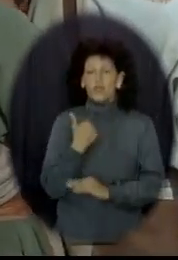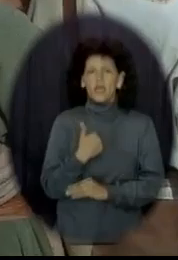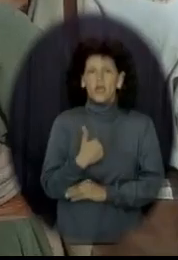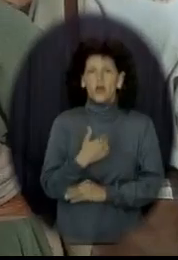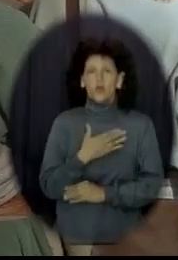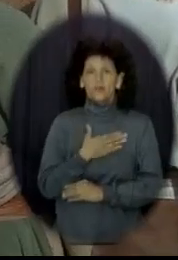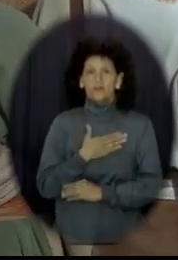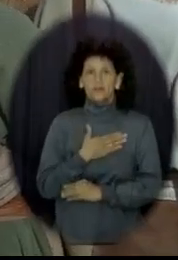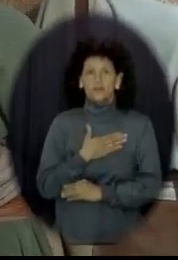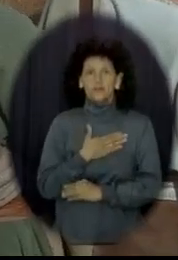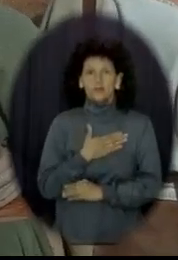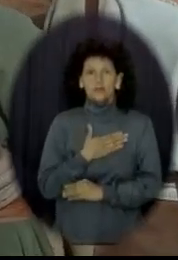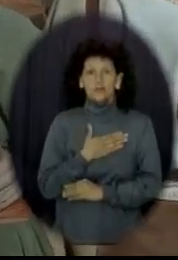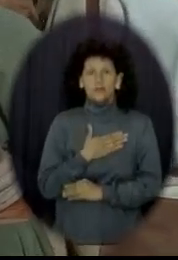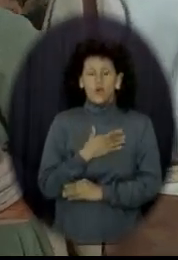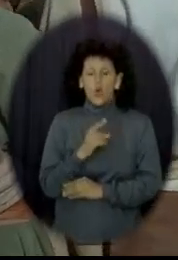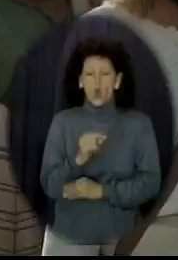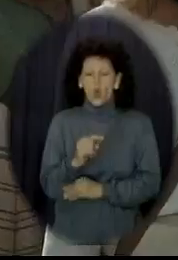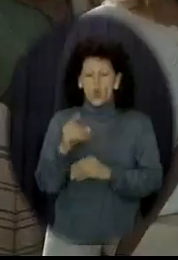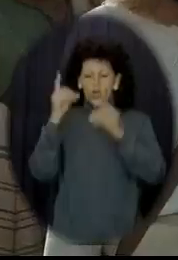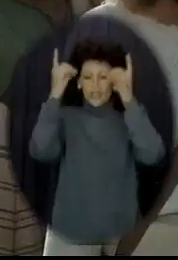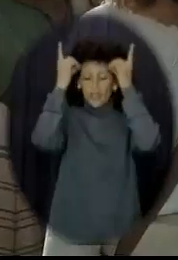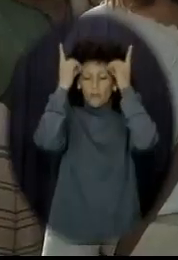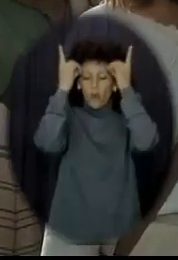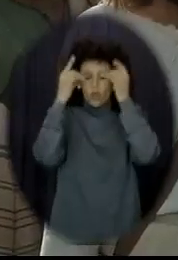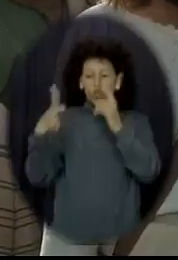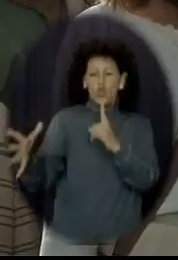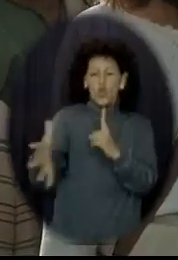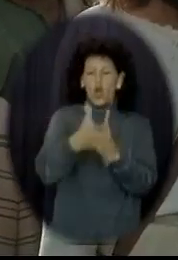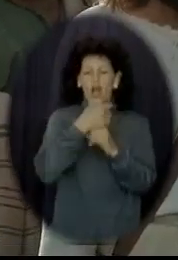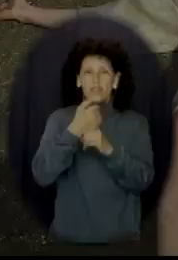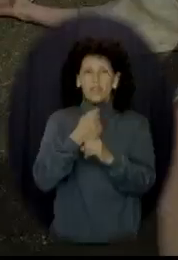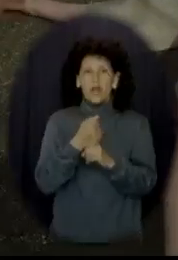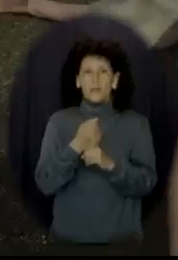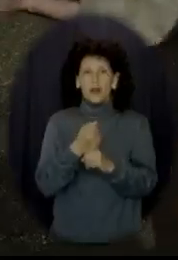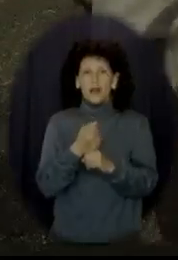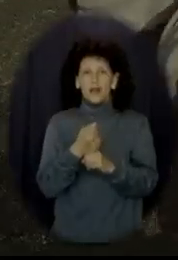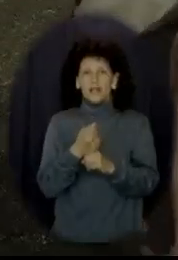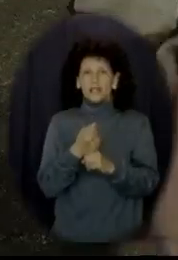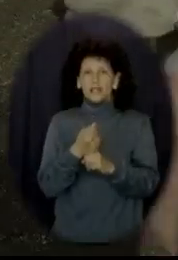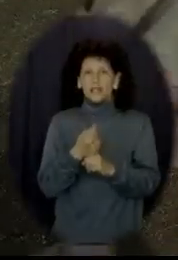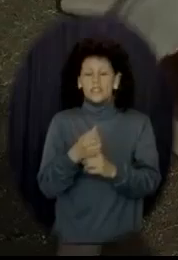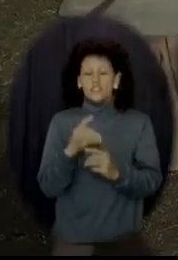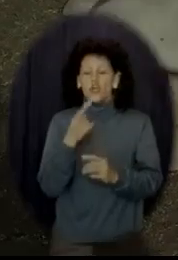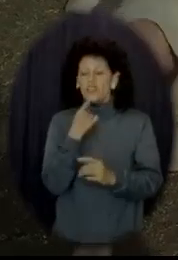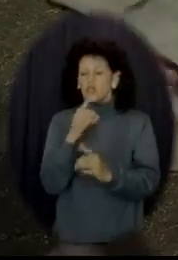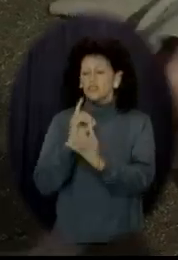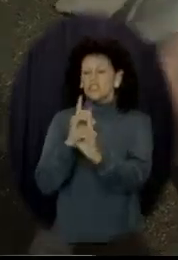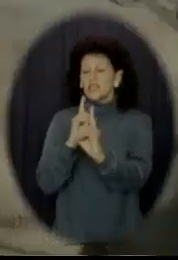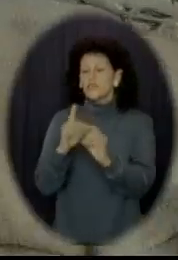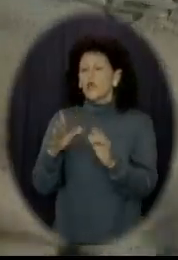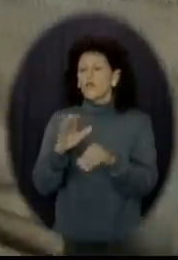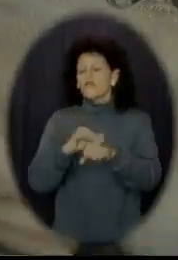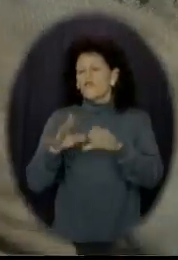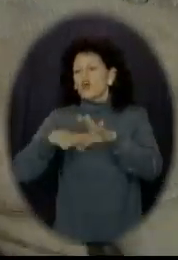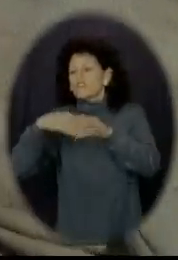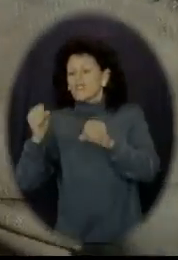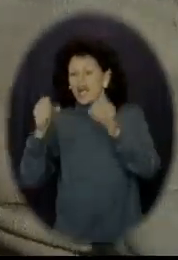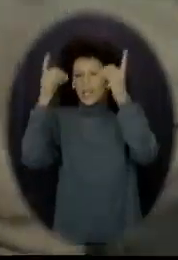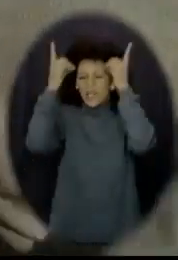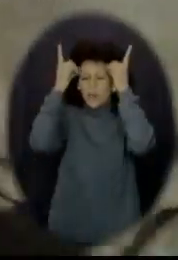Un espíritu lo agarra. He pedido a tus discípulos que le saquen este